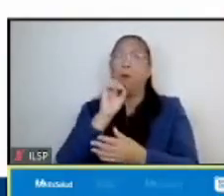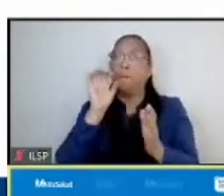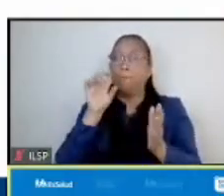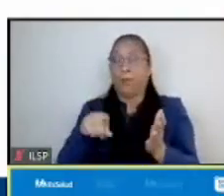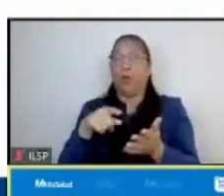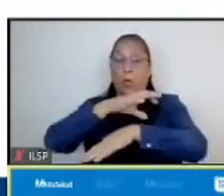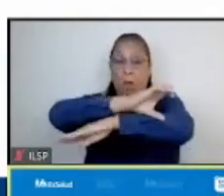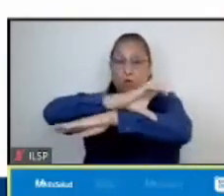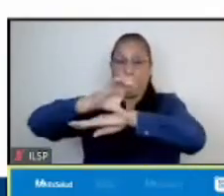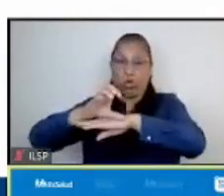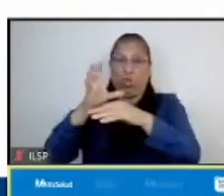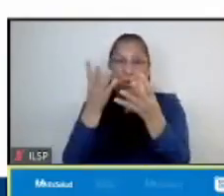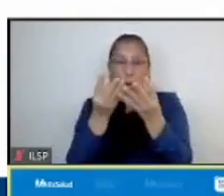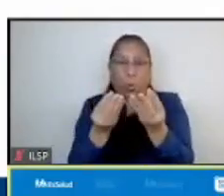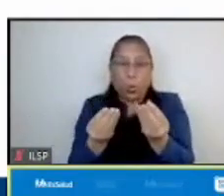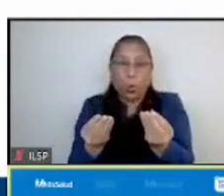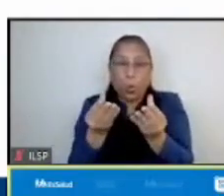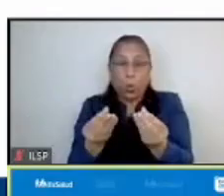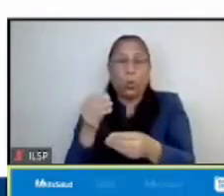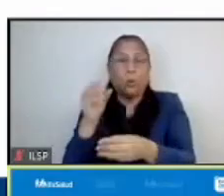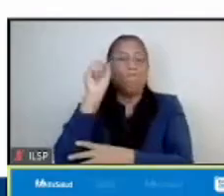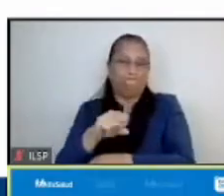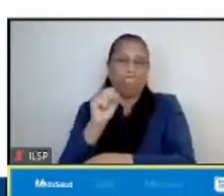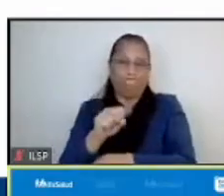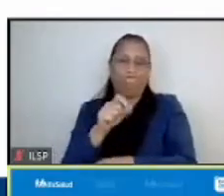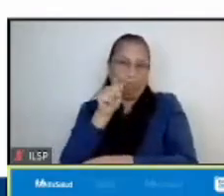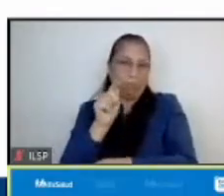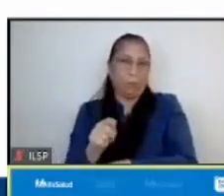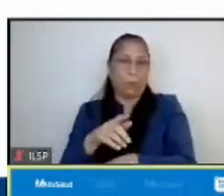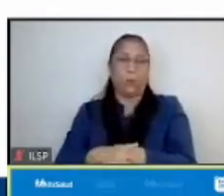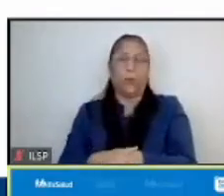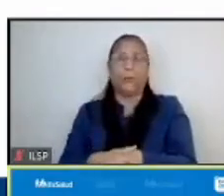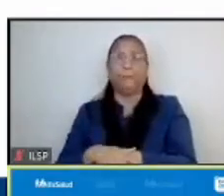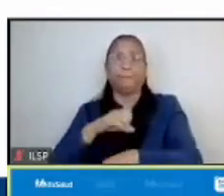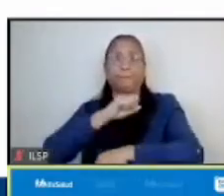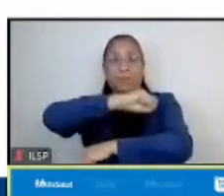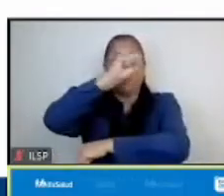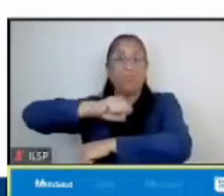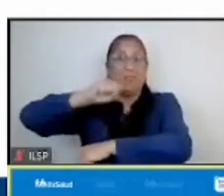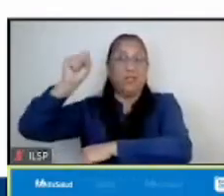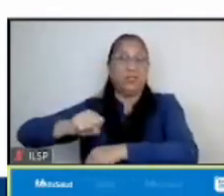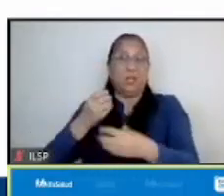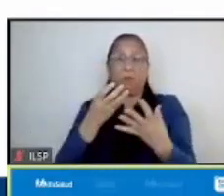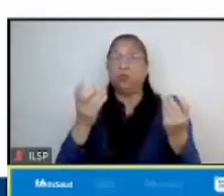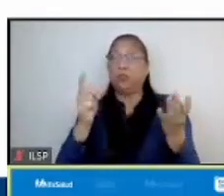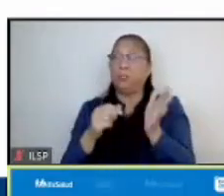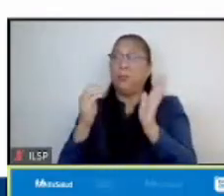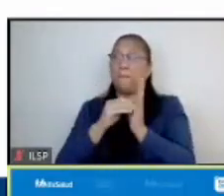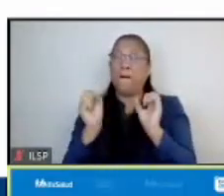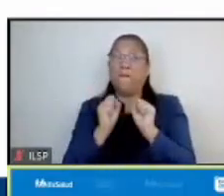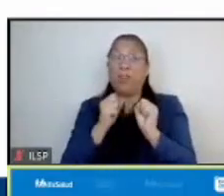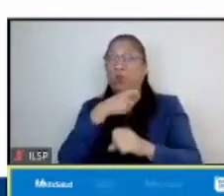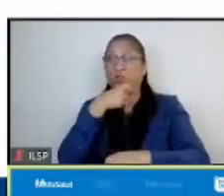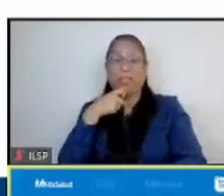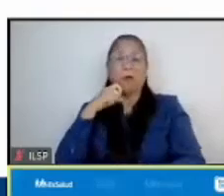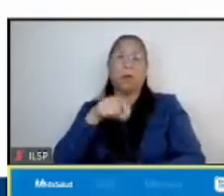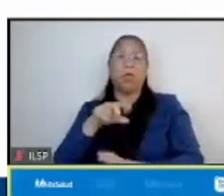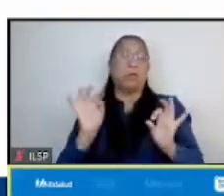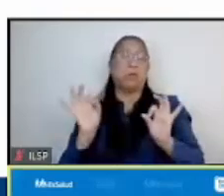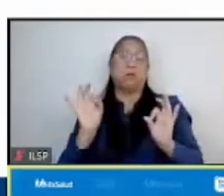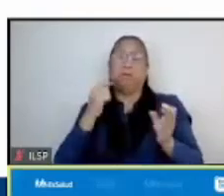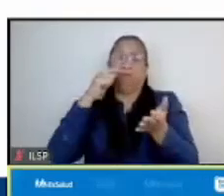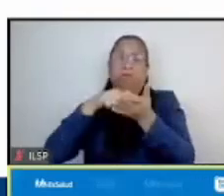costeras o que hay humedad de por sí, sí sucede esto. En ciudades de la sierra, sí, muchas veces cuando hace más frío es más seco y ahí sí este factor no tiene